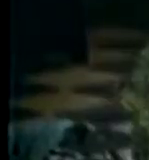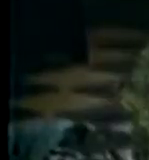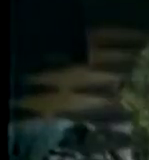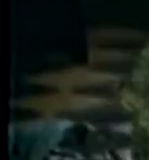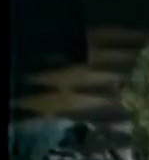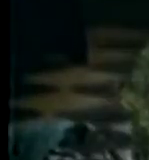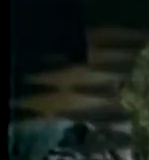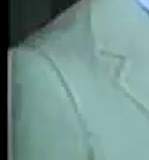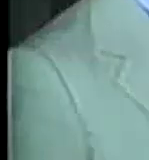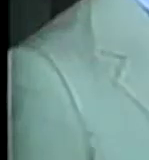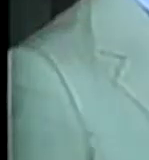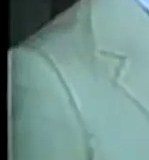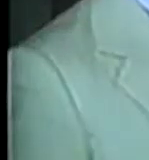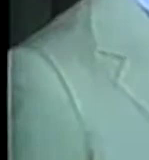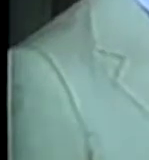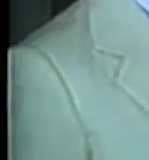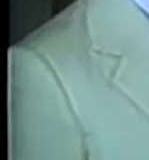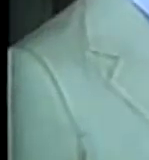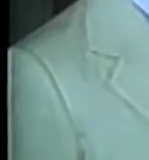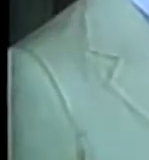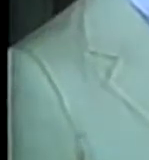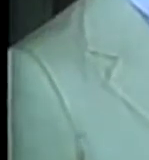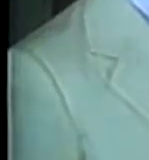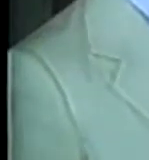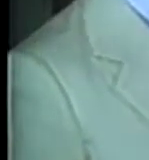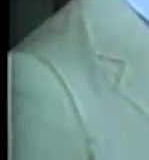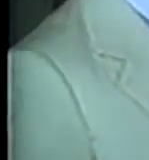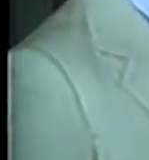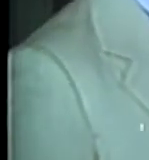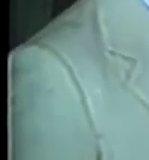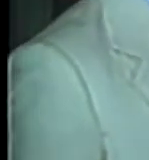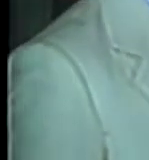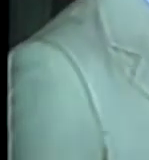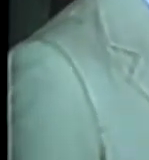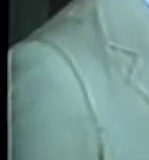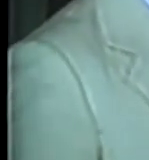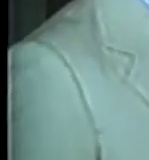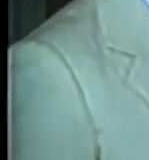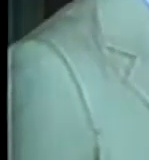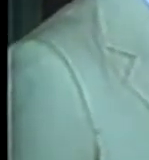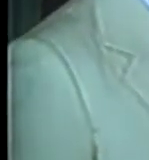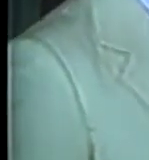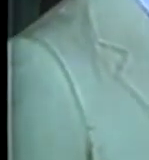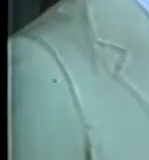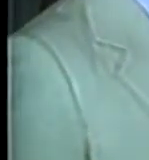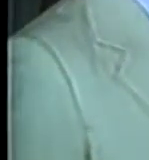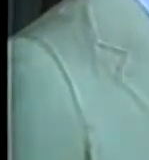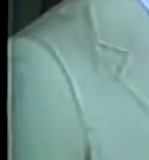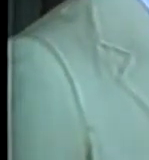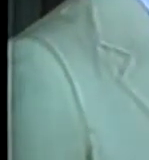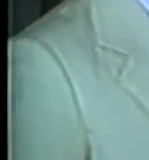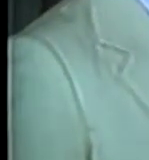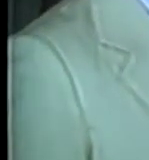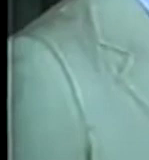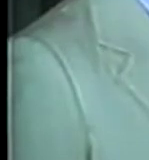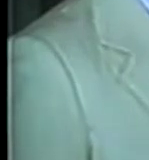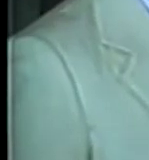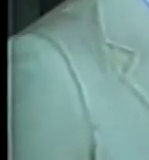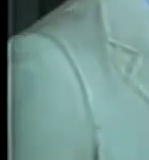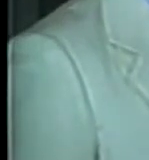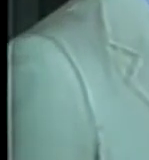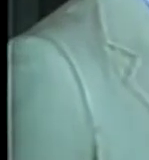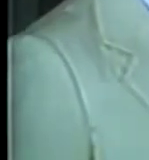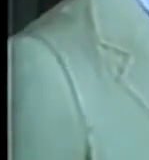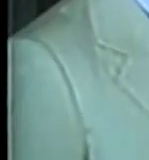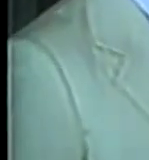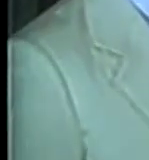Todo esto es ridículo. Un error estúpido, estate seguro. Sí, Miguel, lo entiendo. ¿Y Pepe? ¿Lo